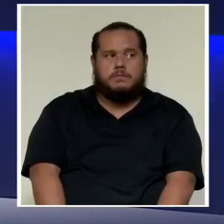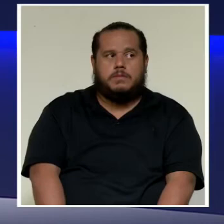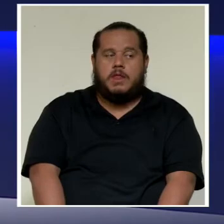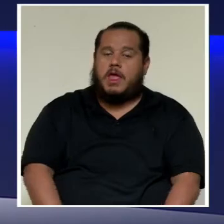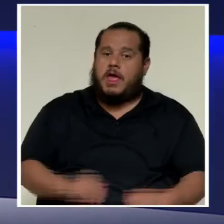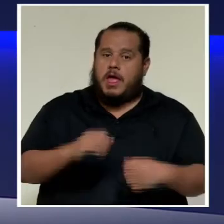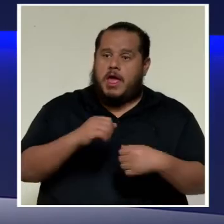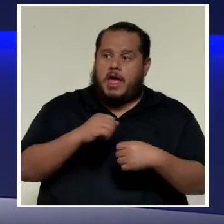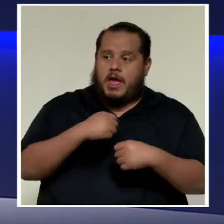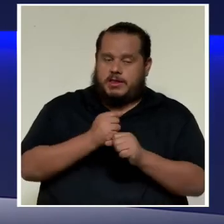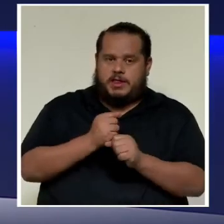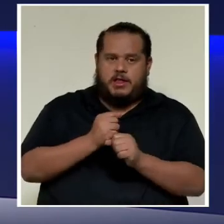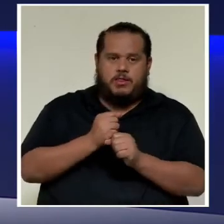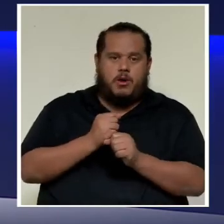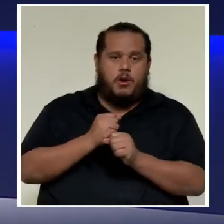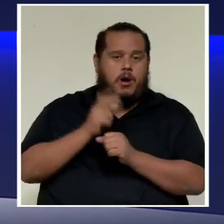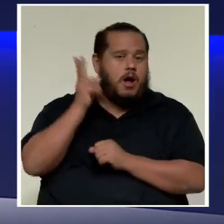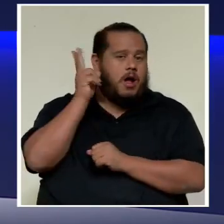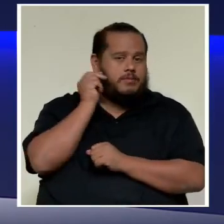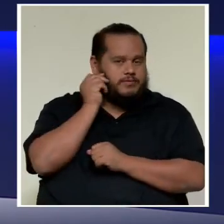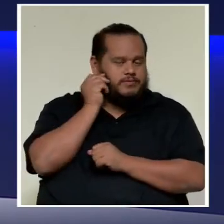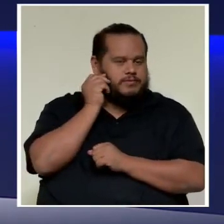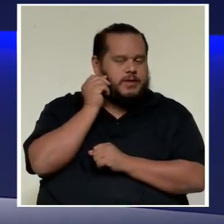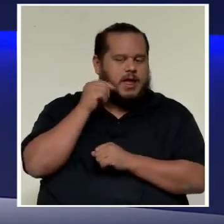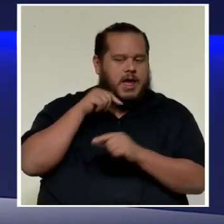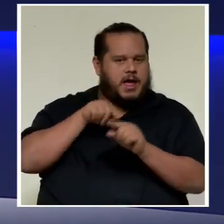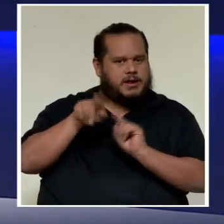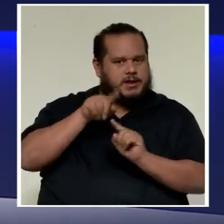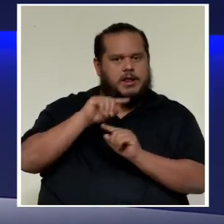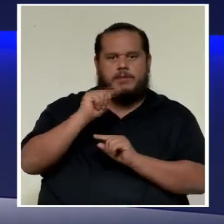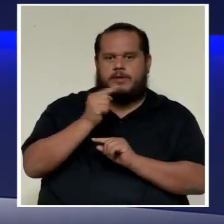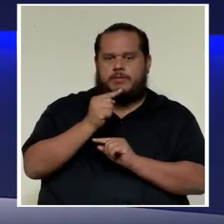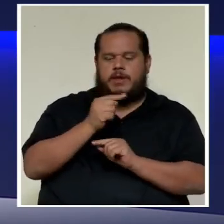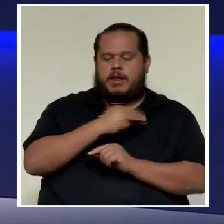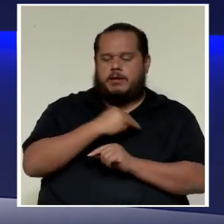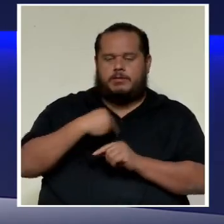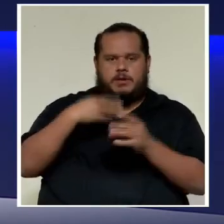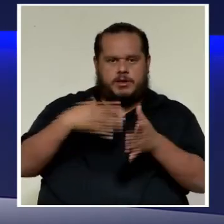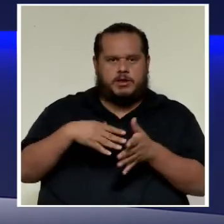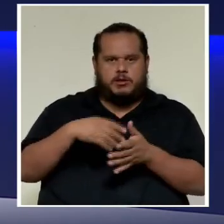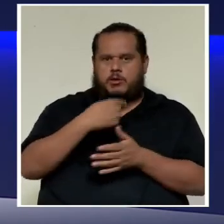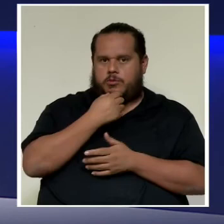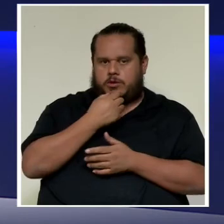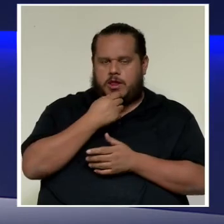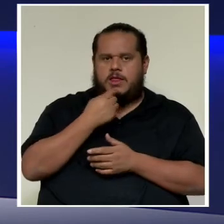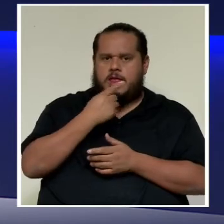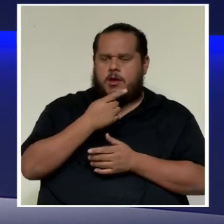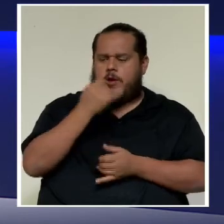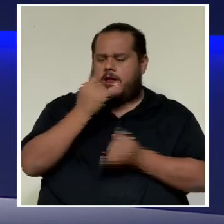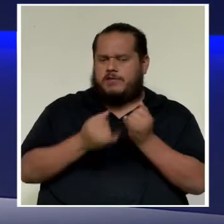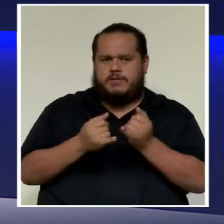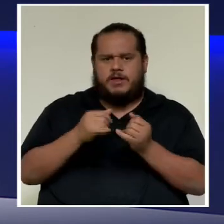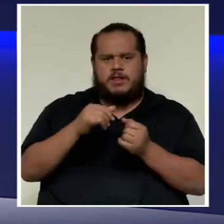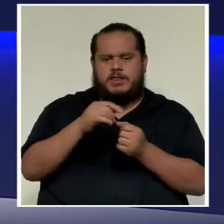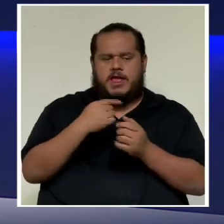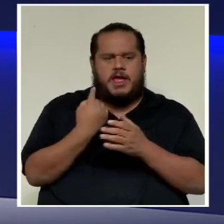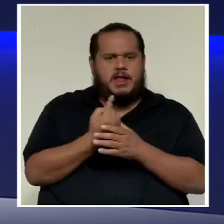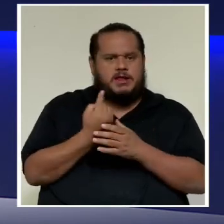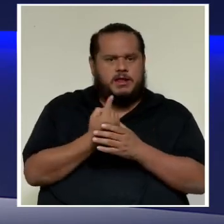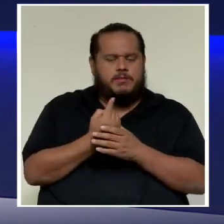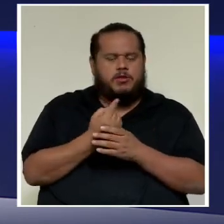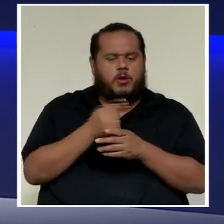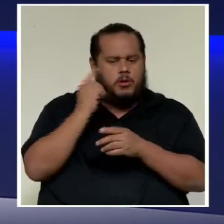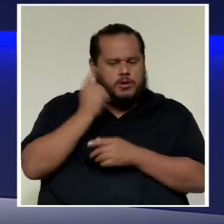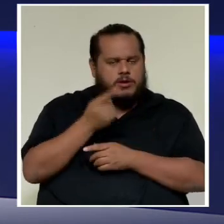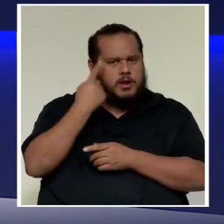Haciendo oídos sordos a las críticas, el primer ministro británico Boris Johnson anunció el fin del aislamiento obligatorio en Inglaterra